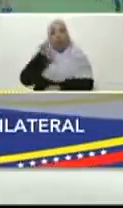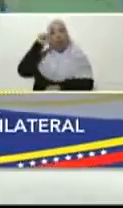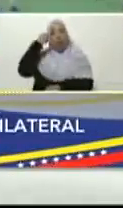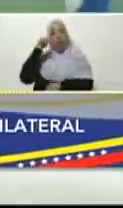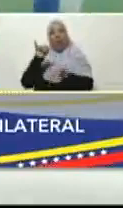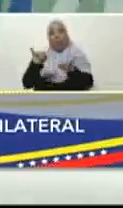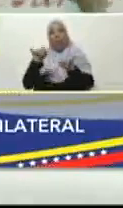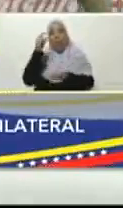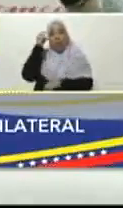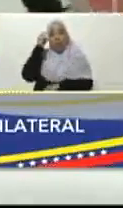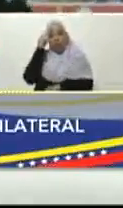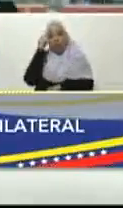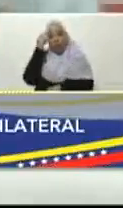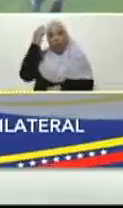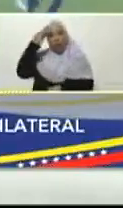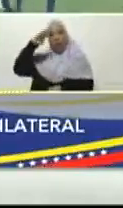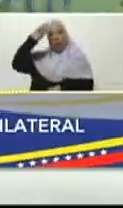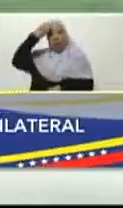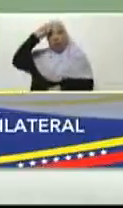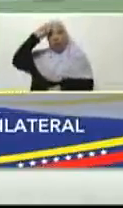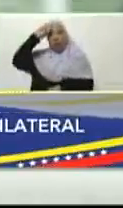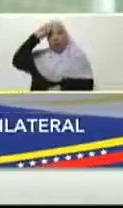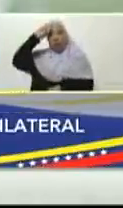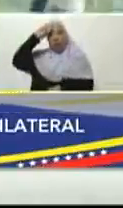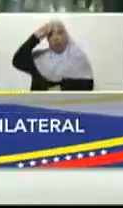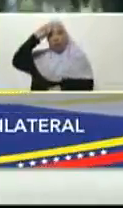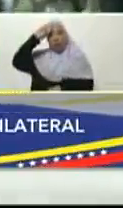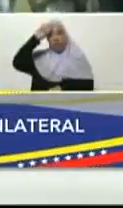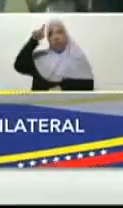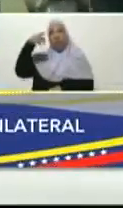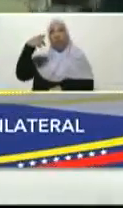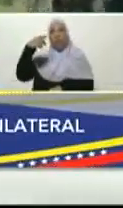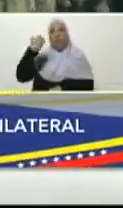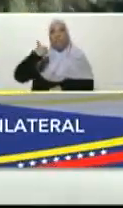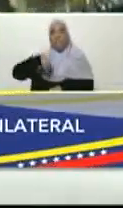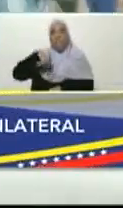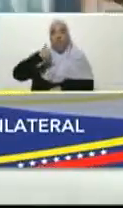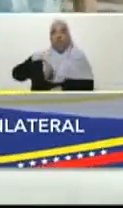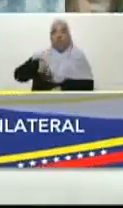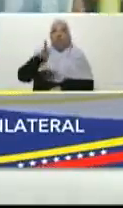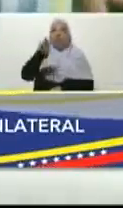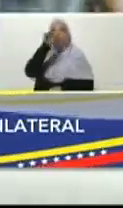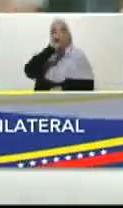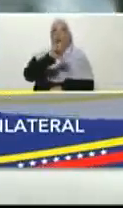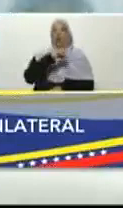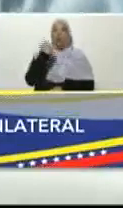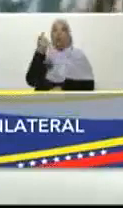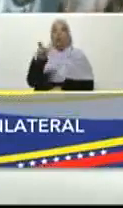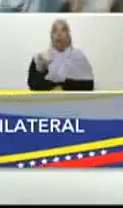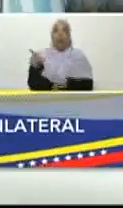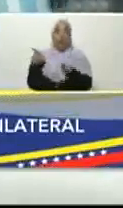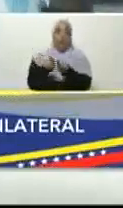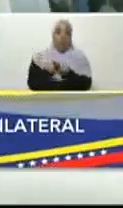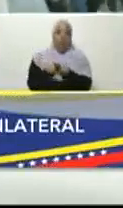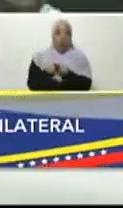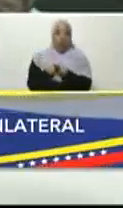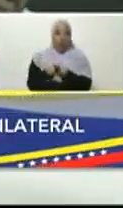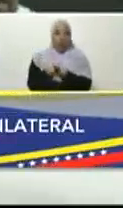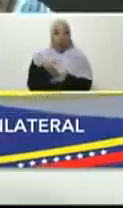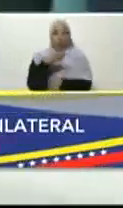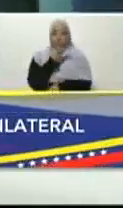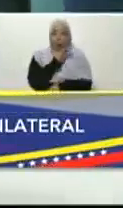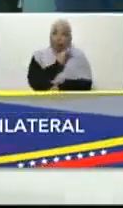mismo día de Fidel, Diego Armando Maradona hace 2 años nos dejó esa